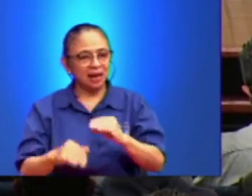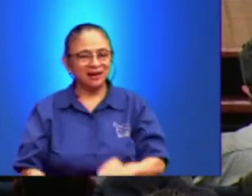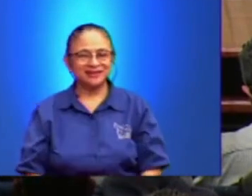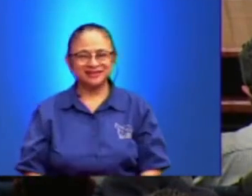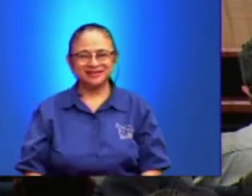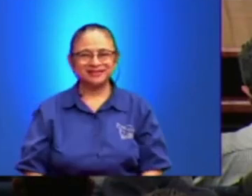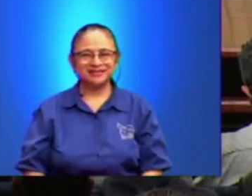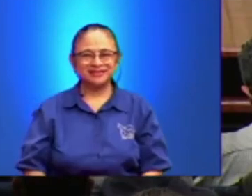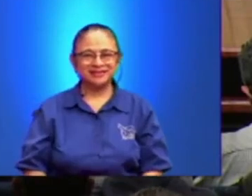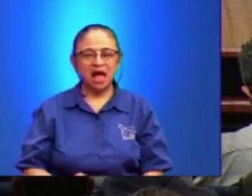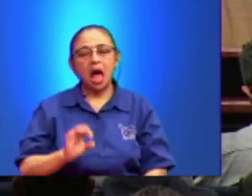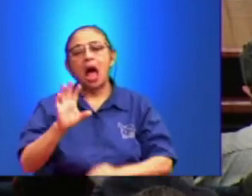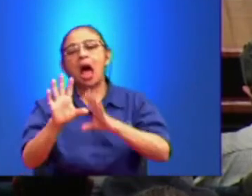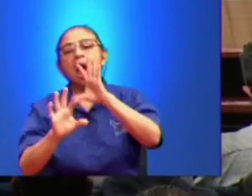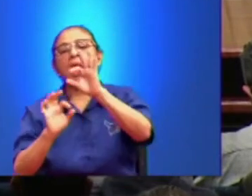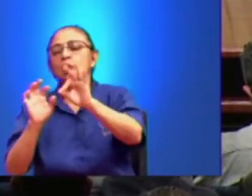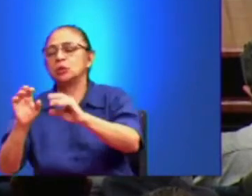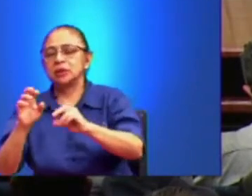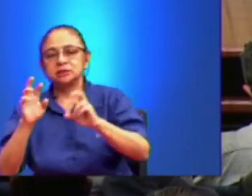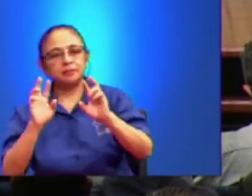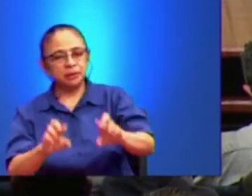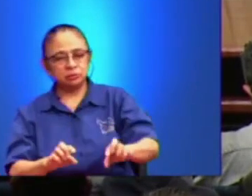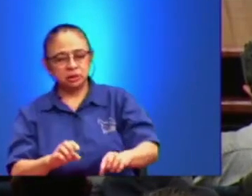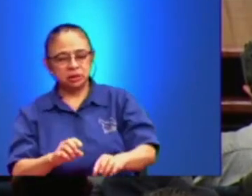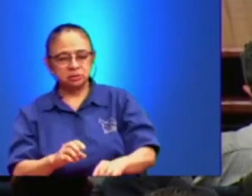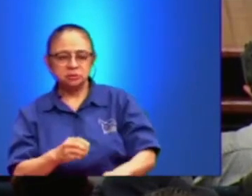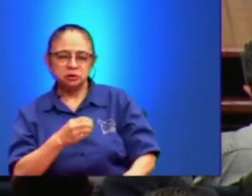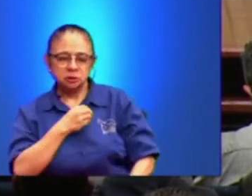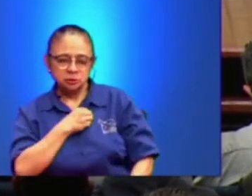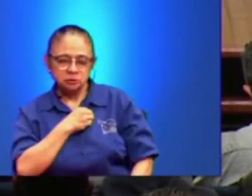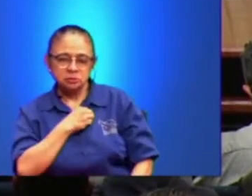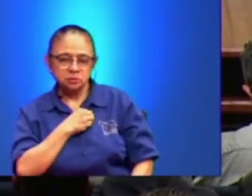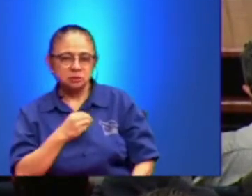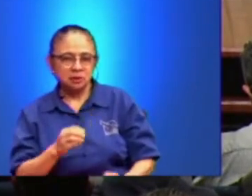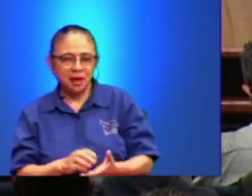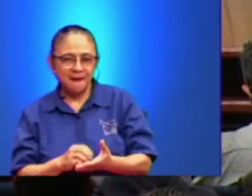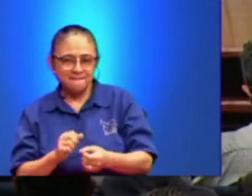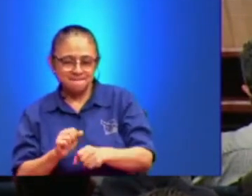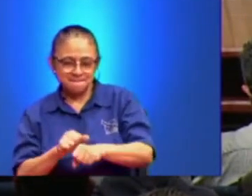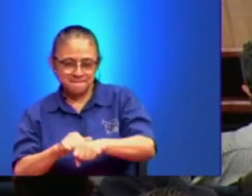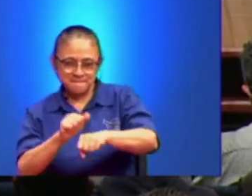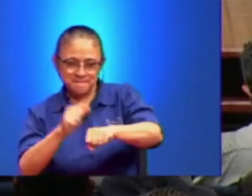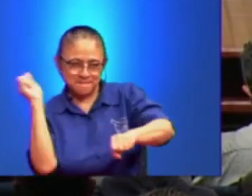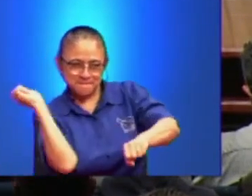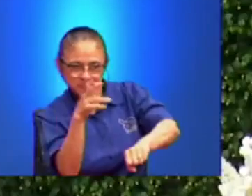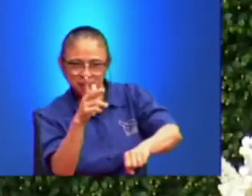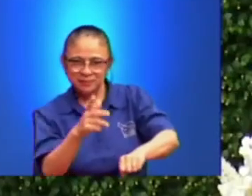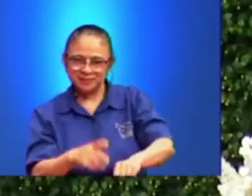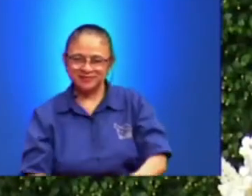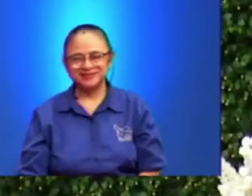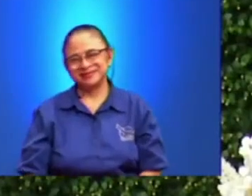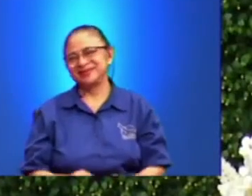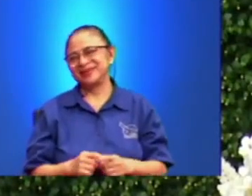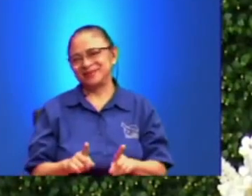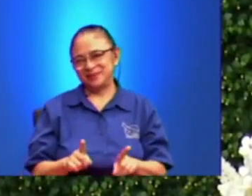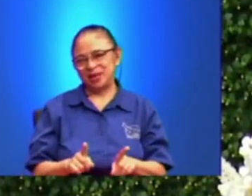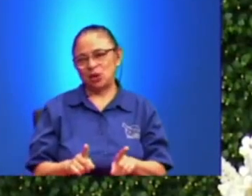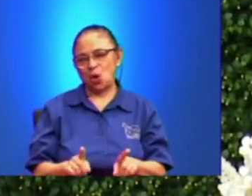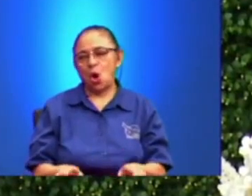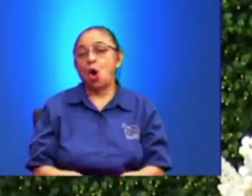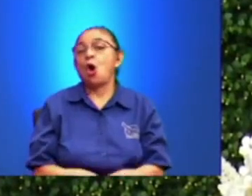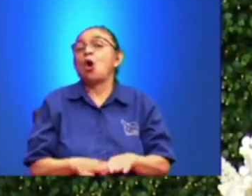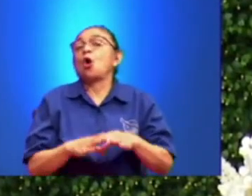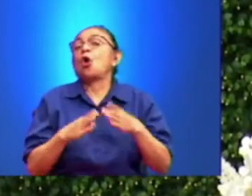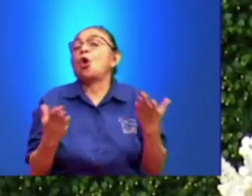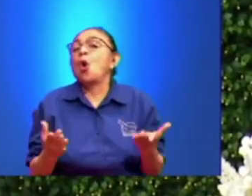apedrearlos pero no los apedrearon por lo visto porque ahí está vivo el hermano entonces en base a esto como